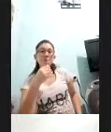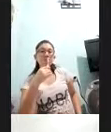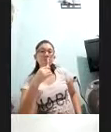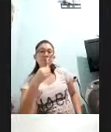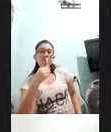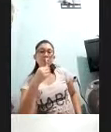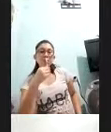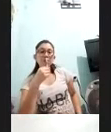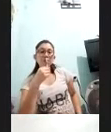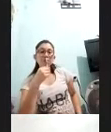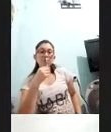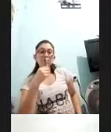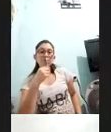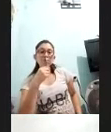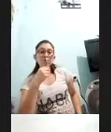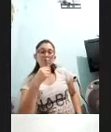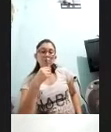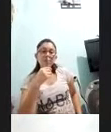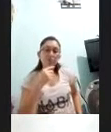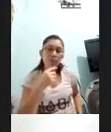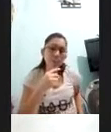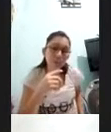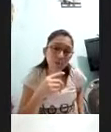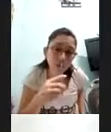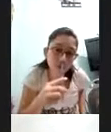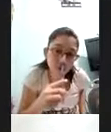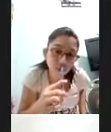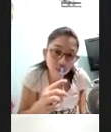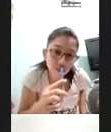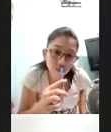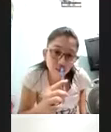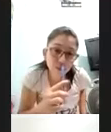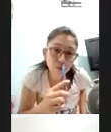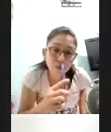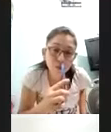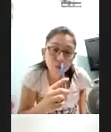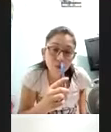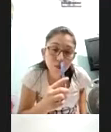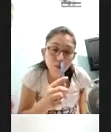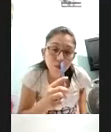job. Entonces, eso es lo que teníamos.